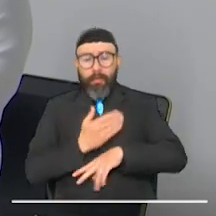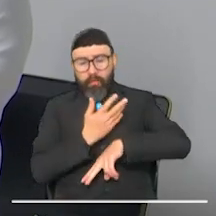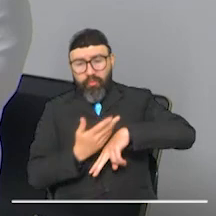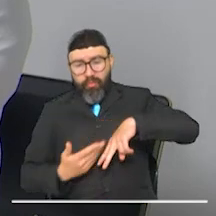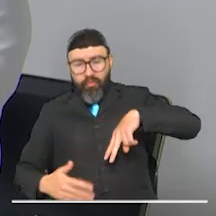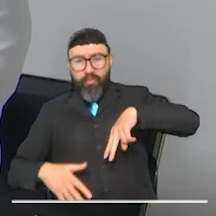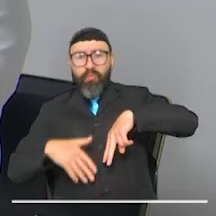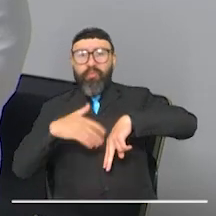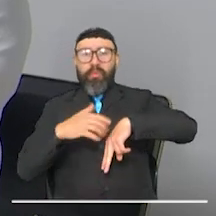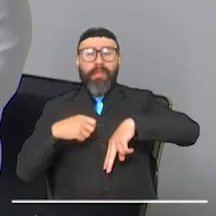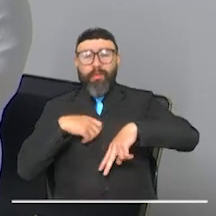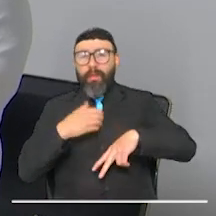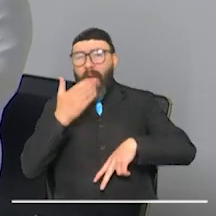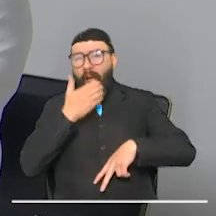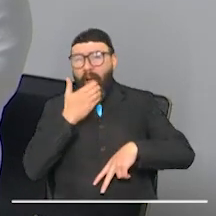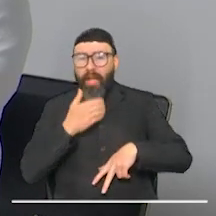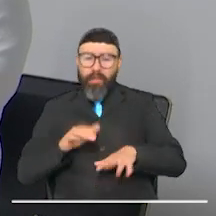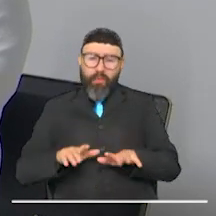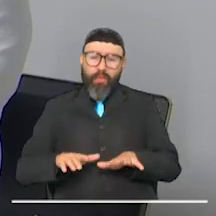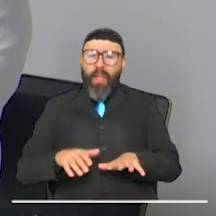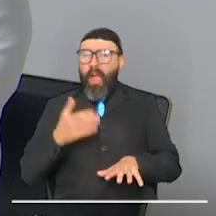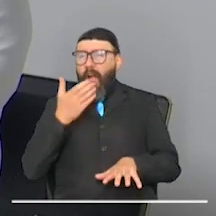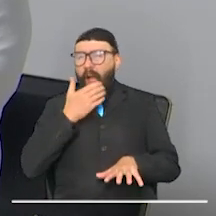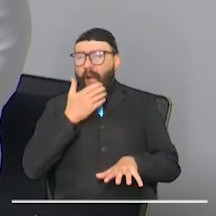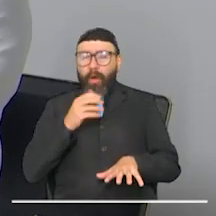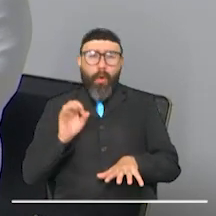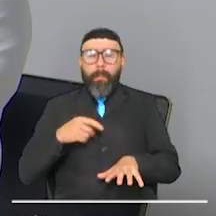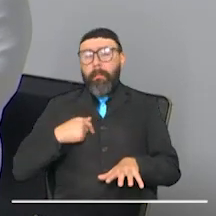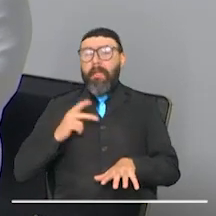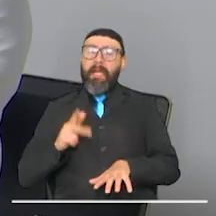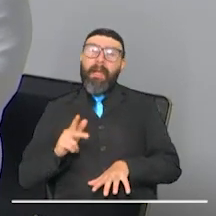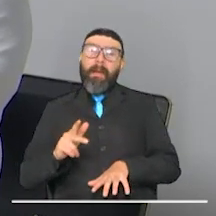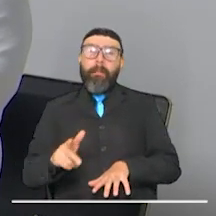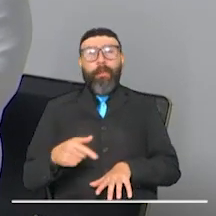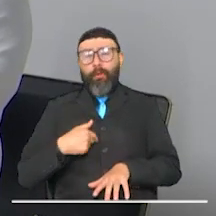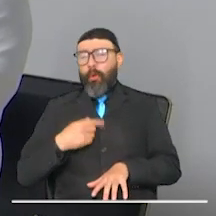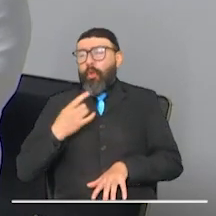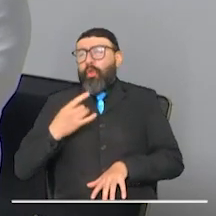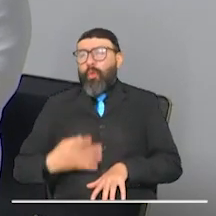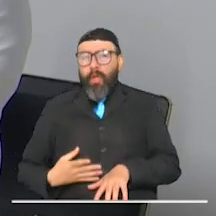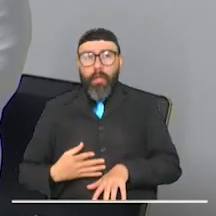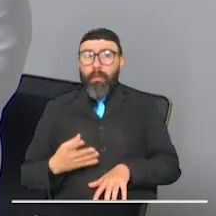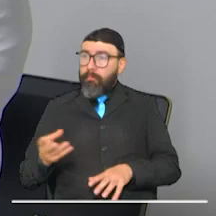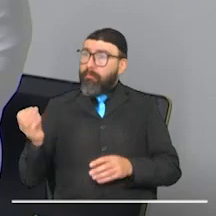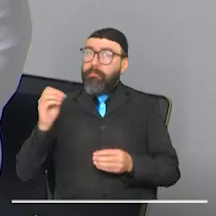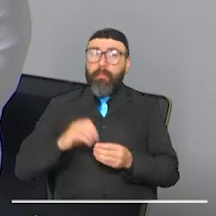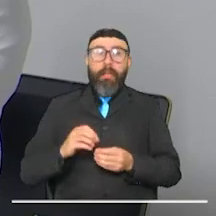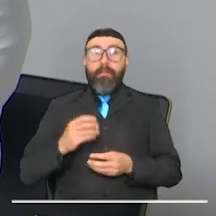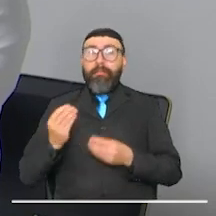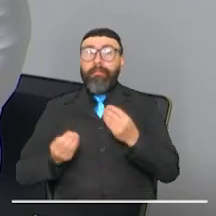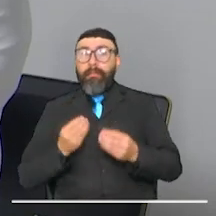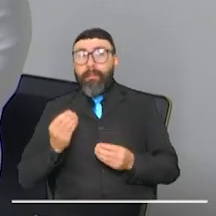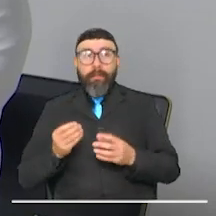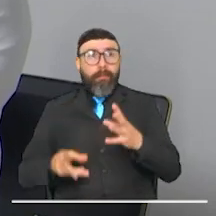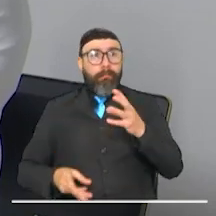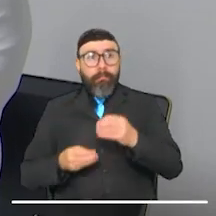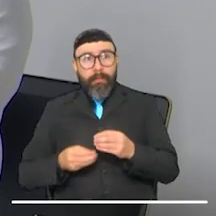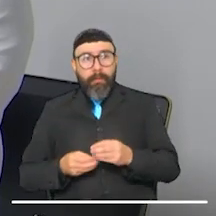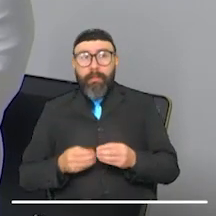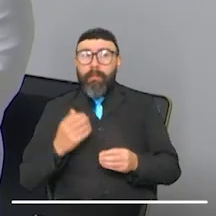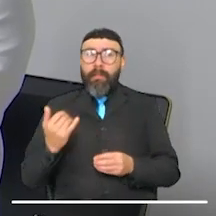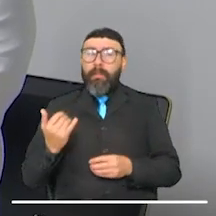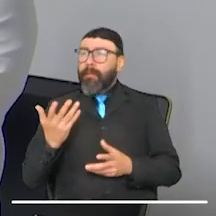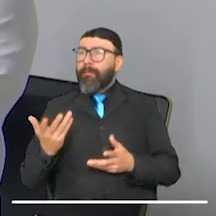del pie o de pronto camino un rato y me duele y demás ahí también relación con esas dilipidemias colesterol